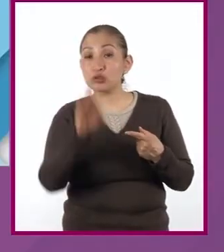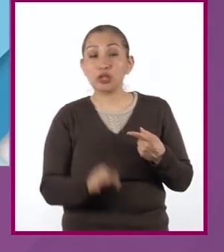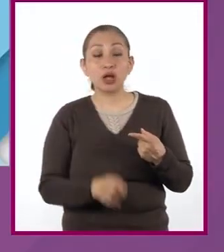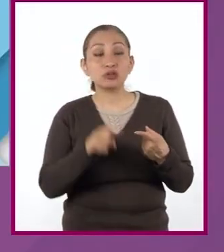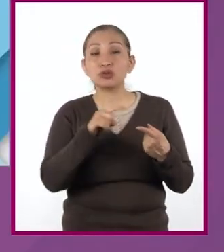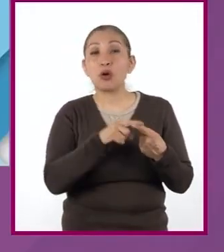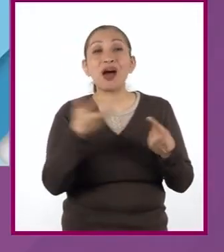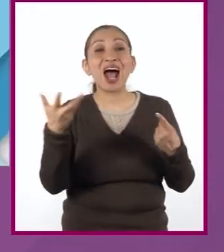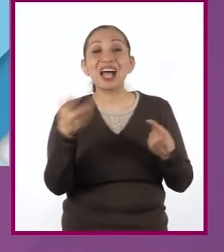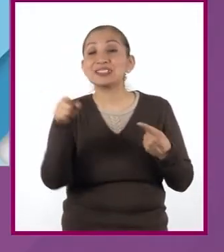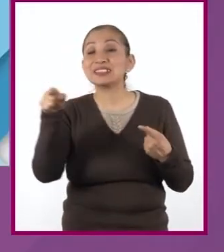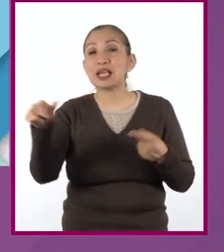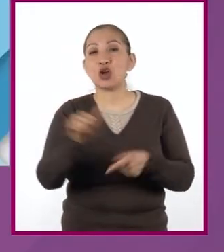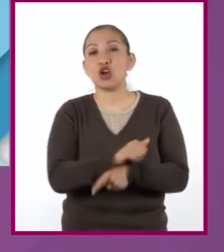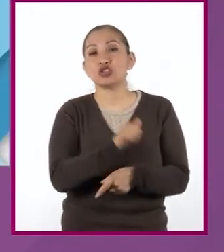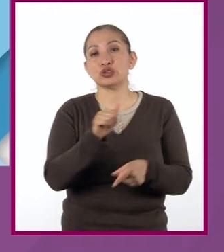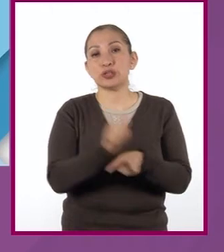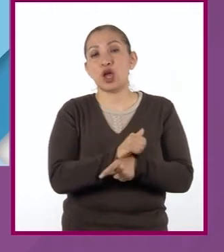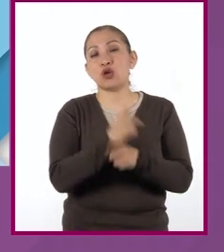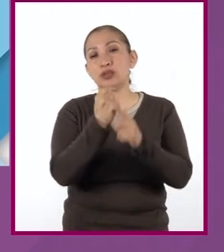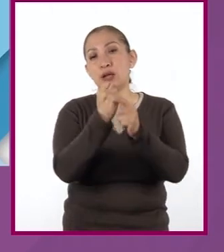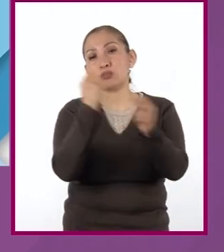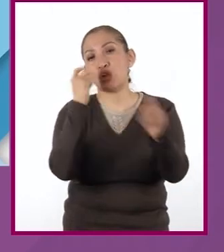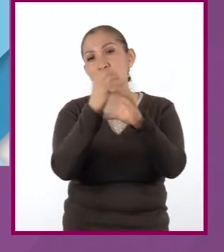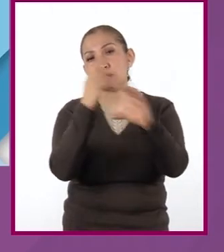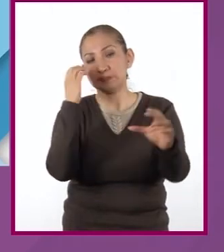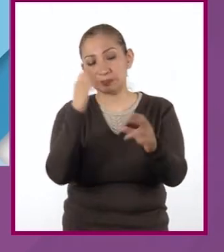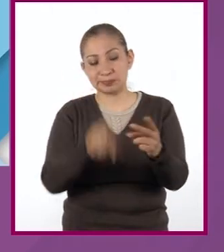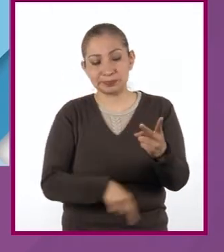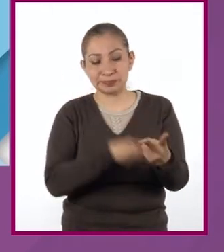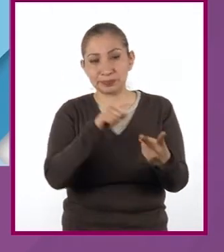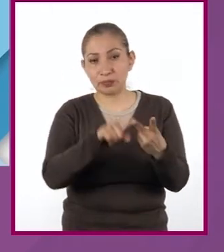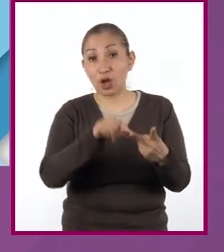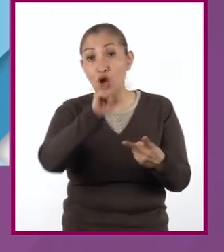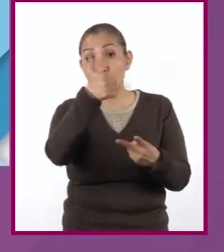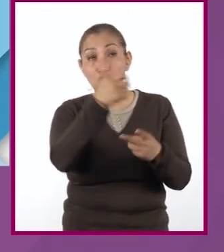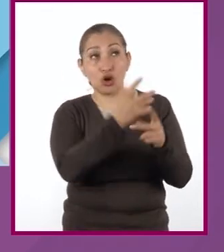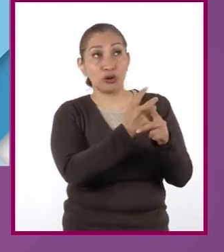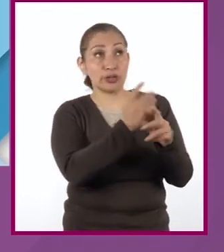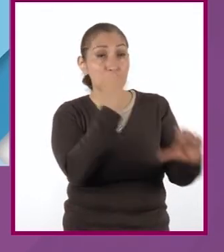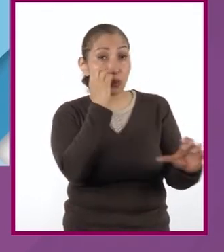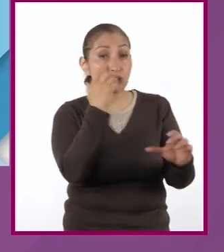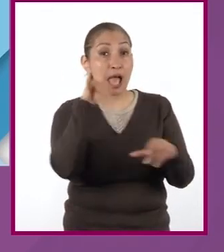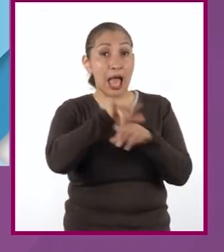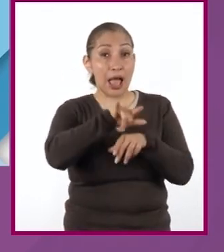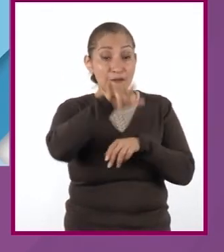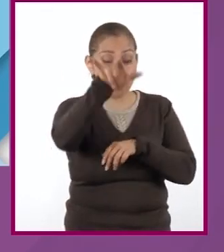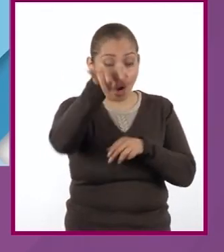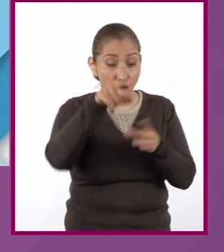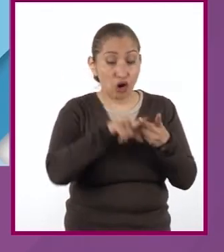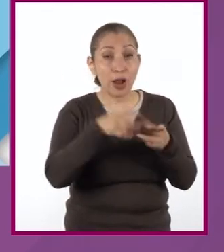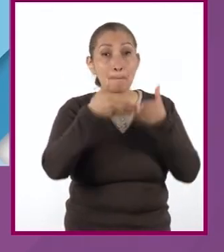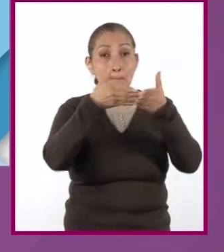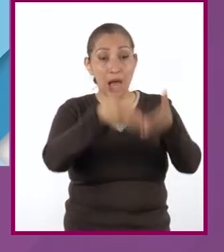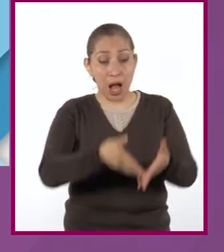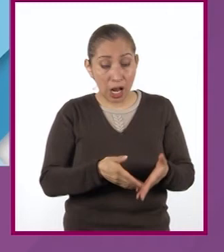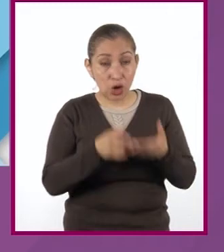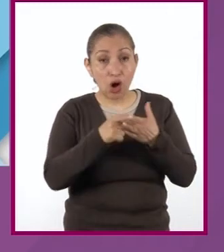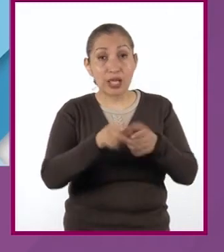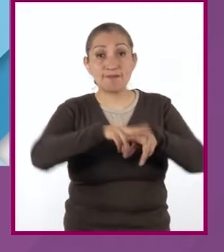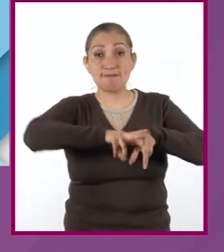39.9% lo emiten los autotransportes. Otros transportes como los aviones, barcos